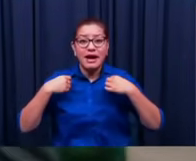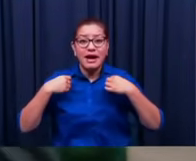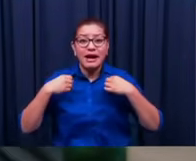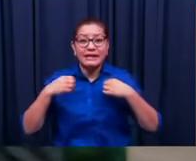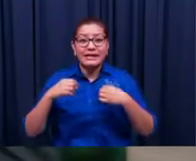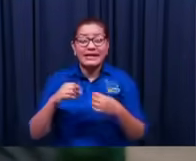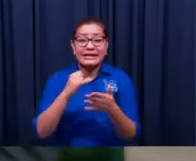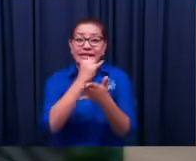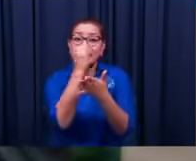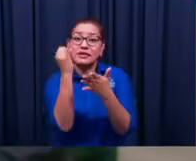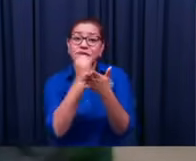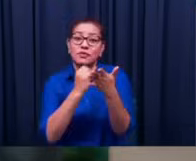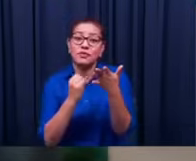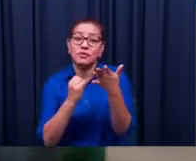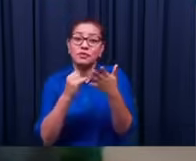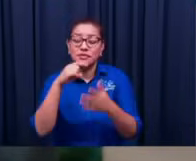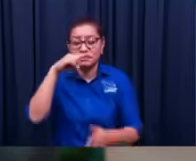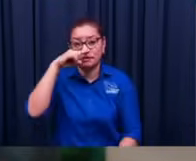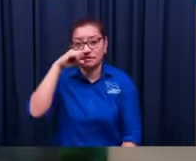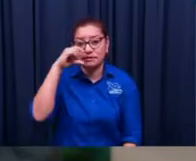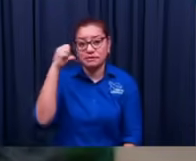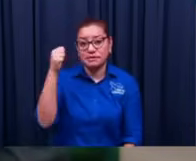tatuado.